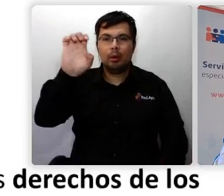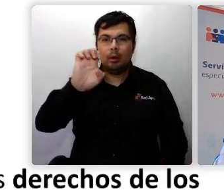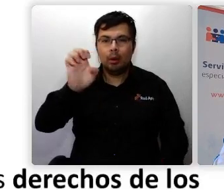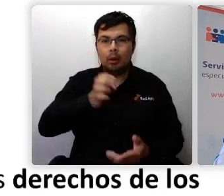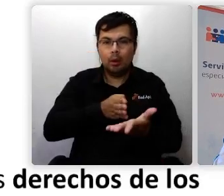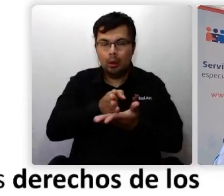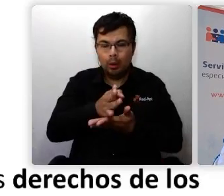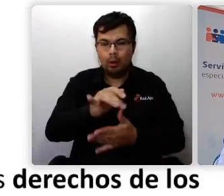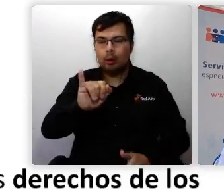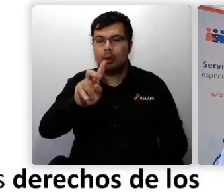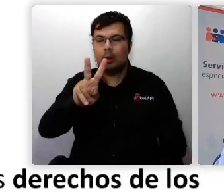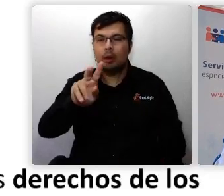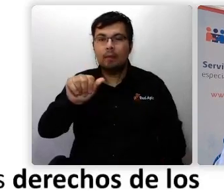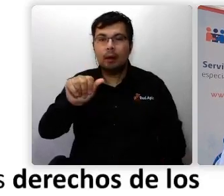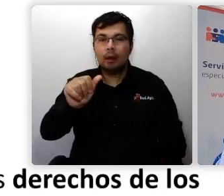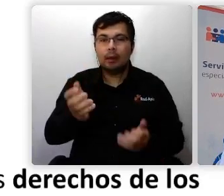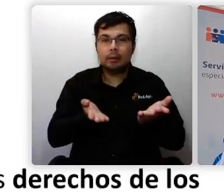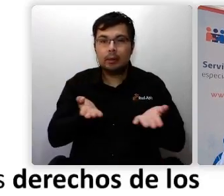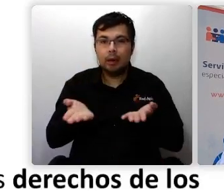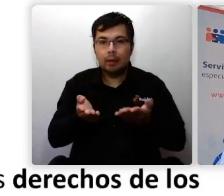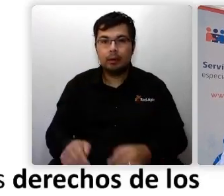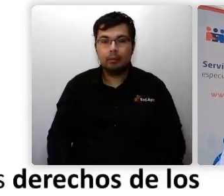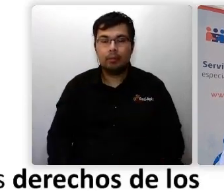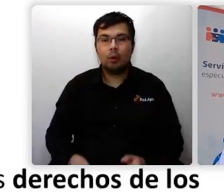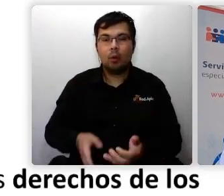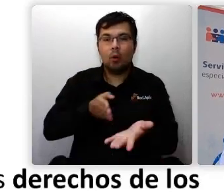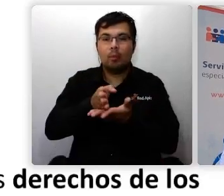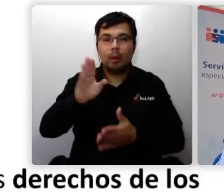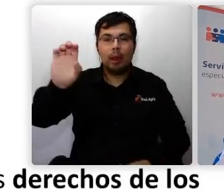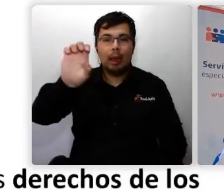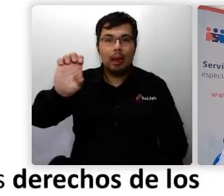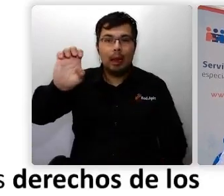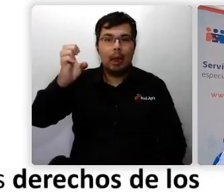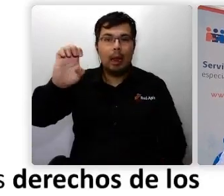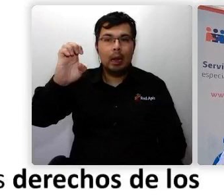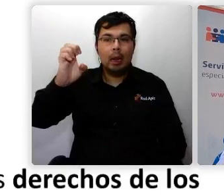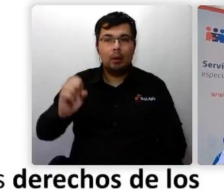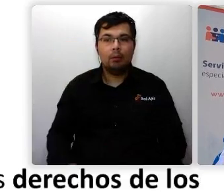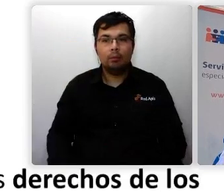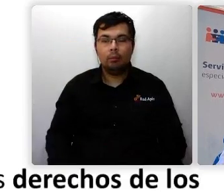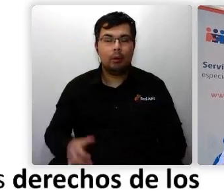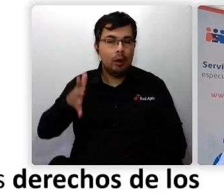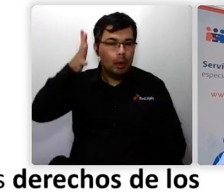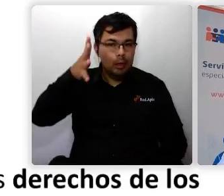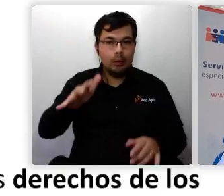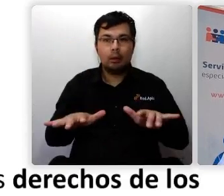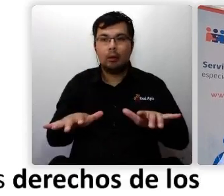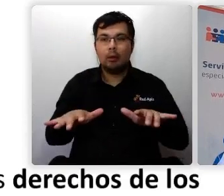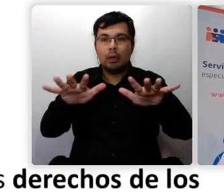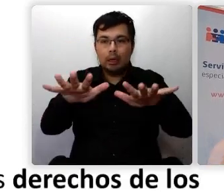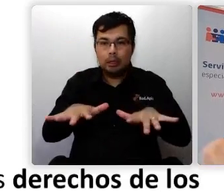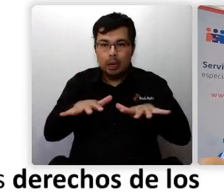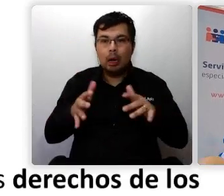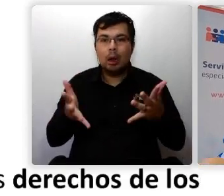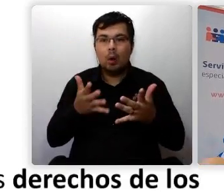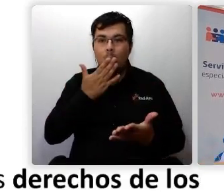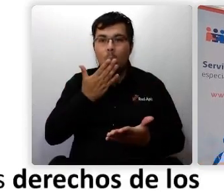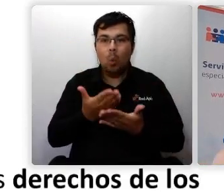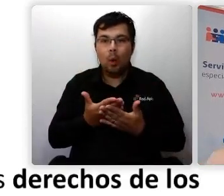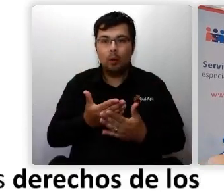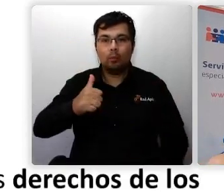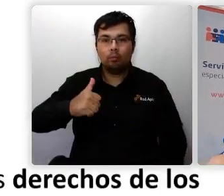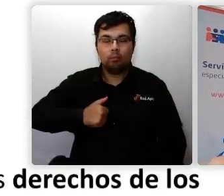los servicios. Entonces vamos a comenzar en enero a dar charlas de cómo aplica el IVA a los servicios. Cuándo aplica, cuándo no aplica,